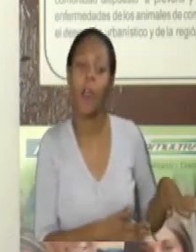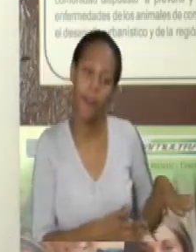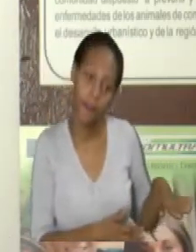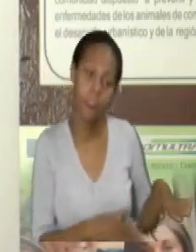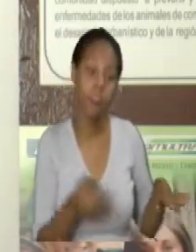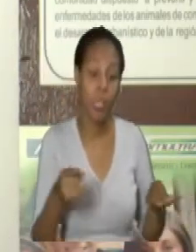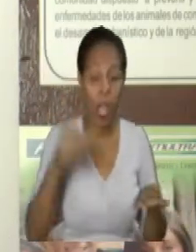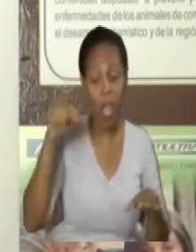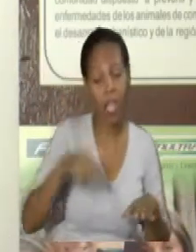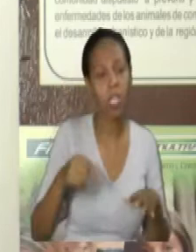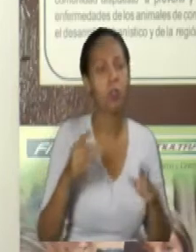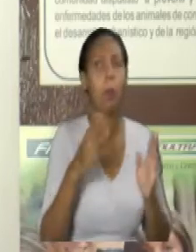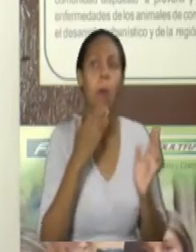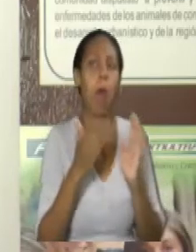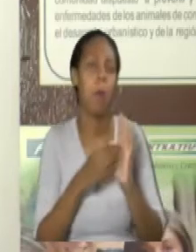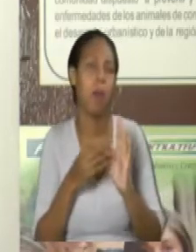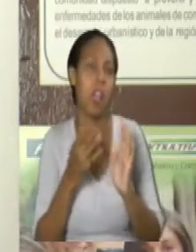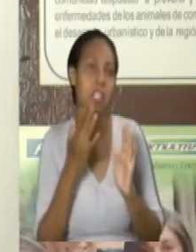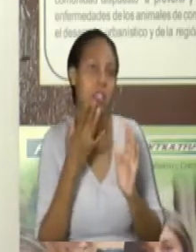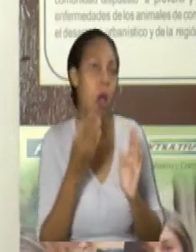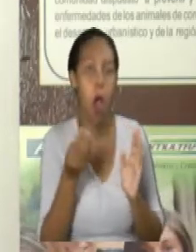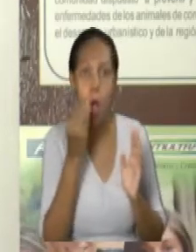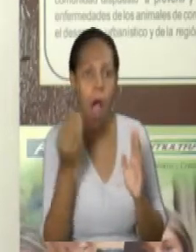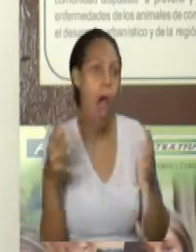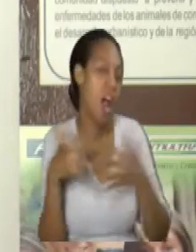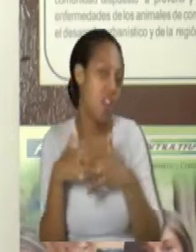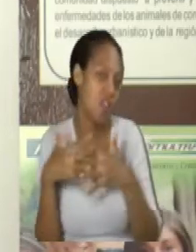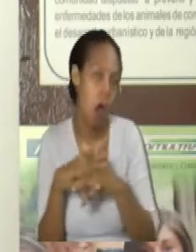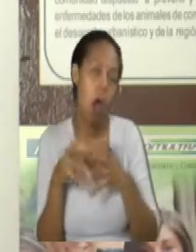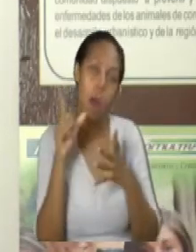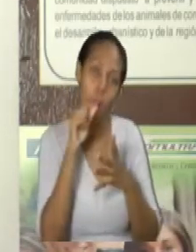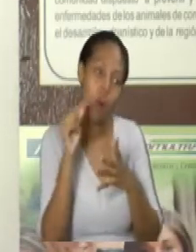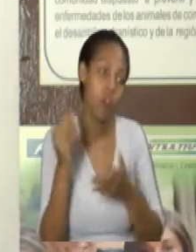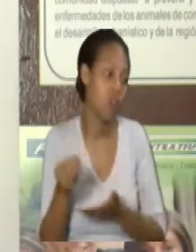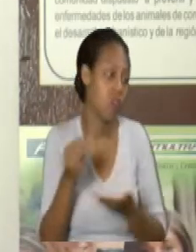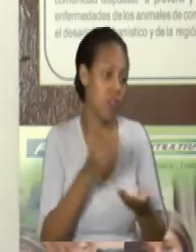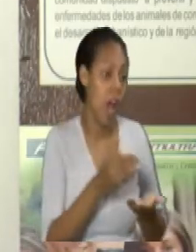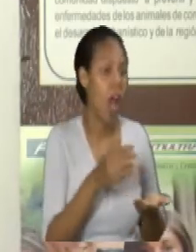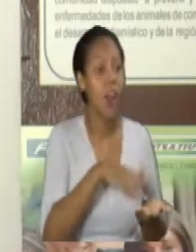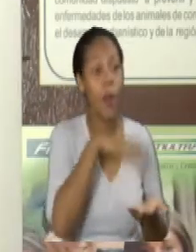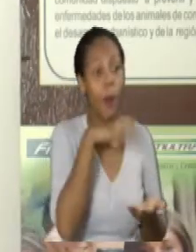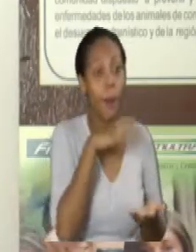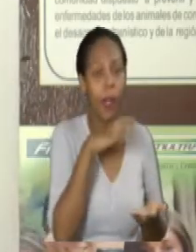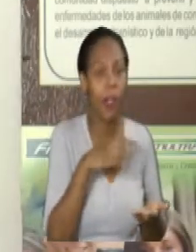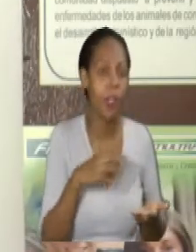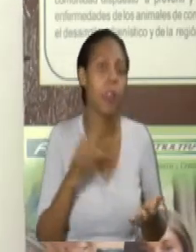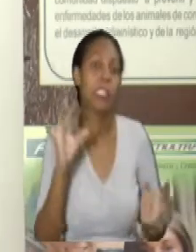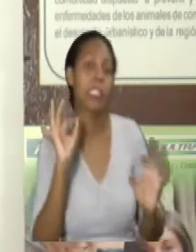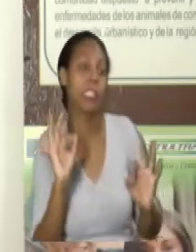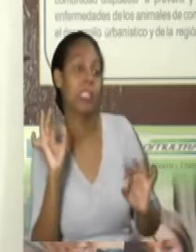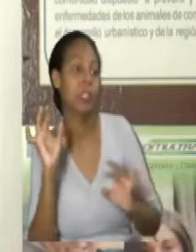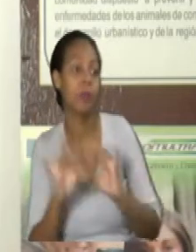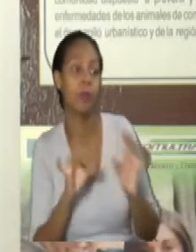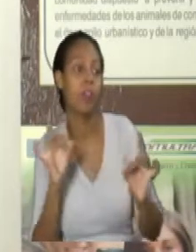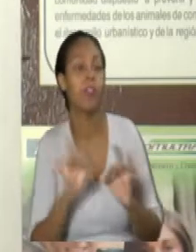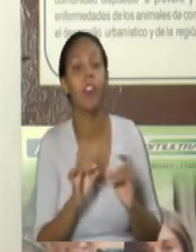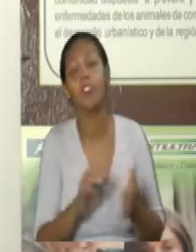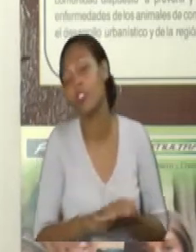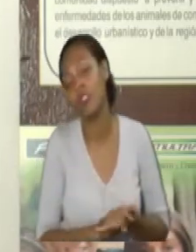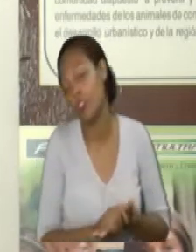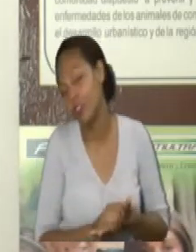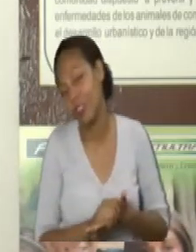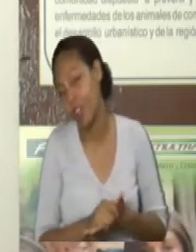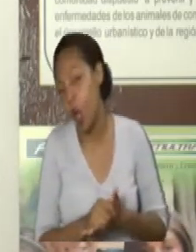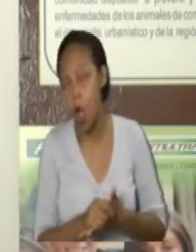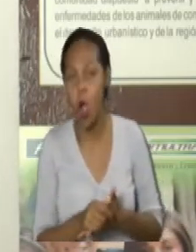casero no tampoco es el indicado correctamente para las mascotas, porque quedarían desbalanceados. Entonces,